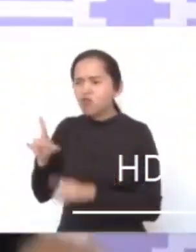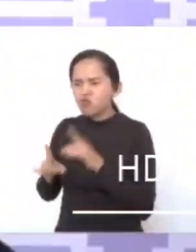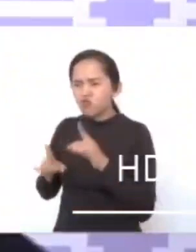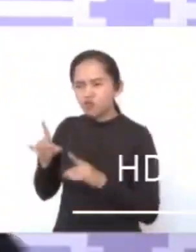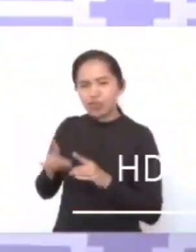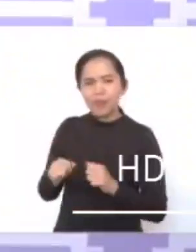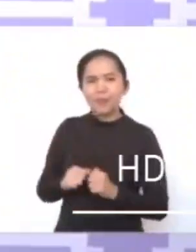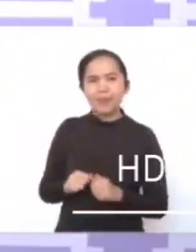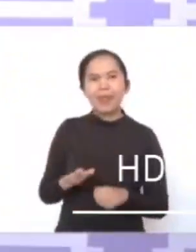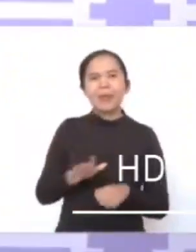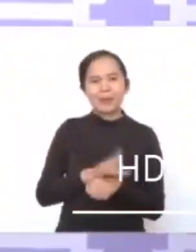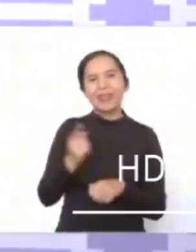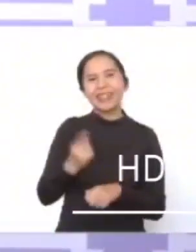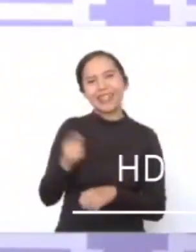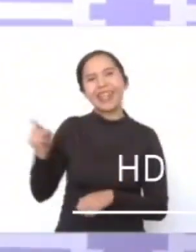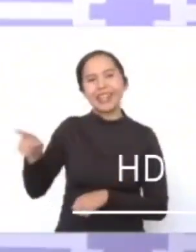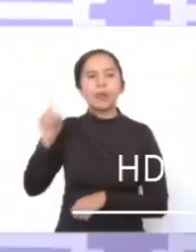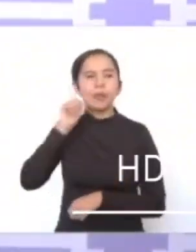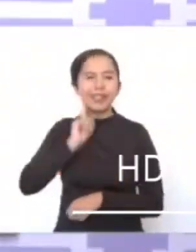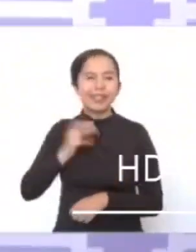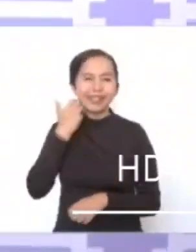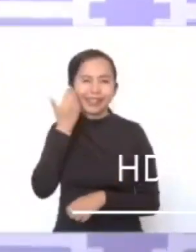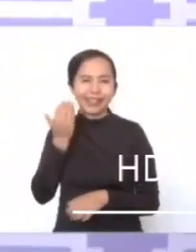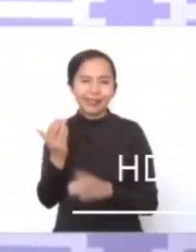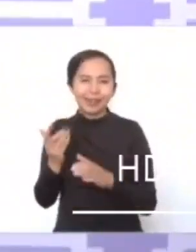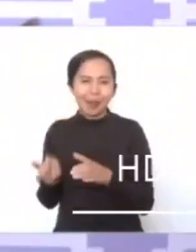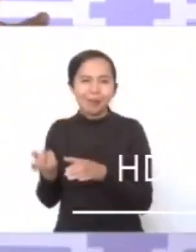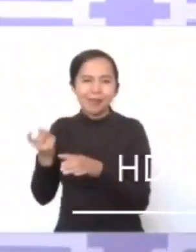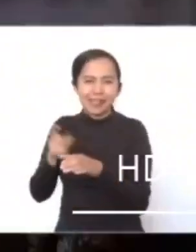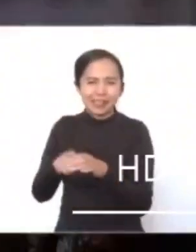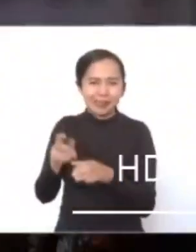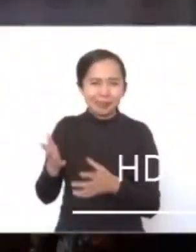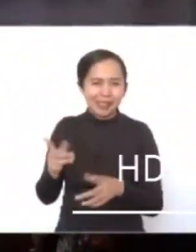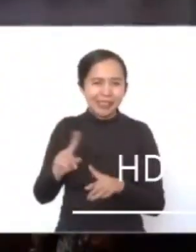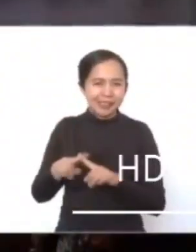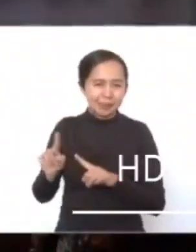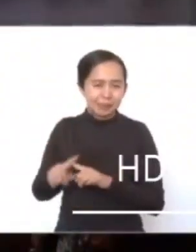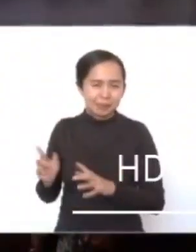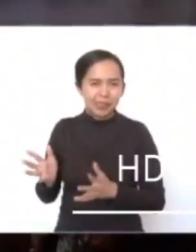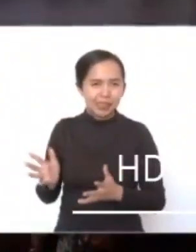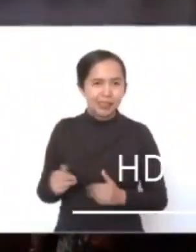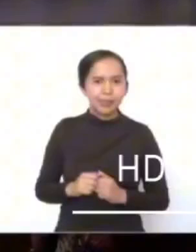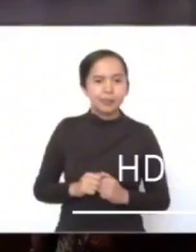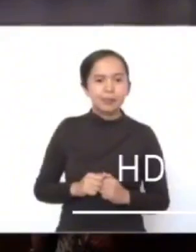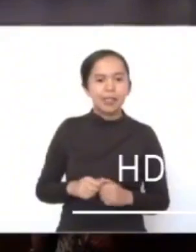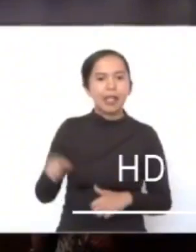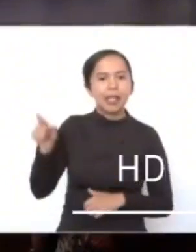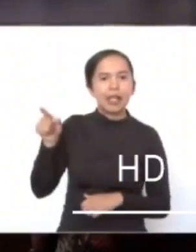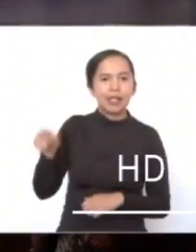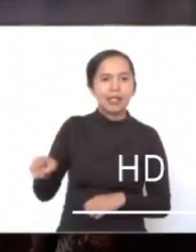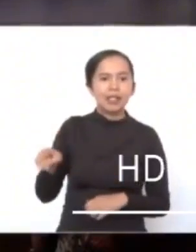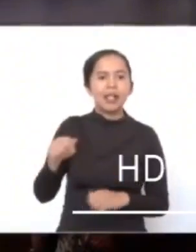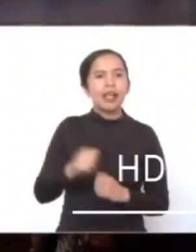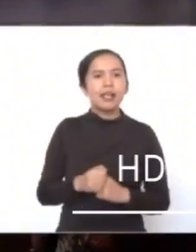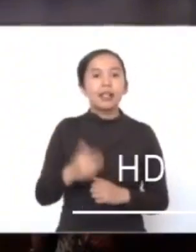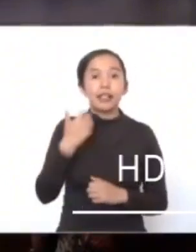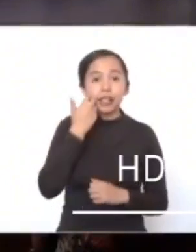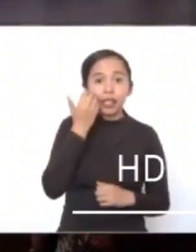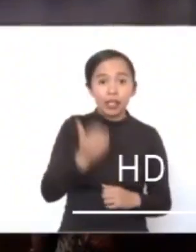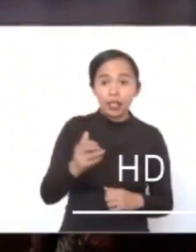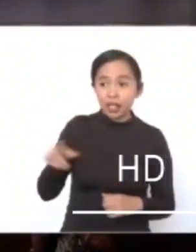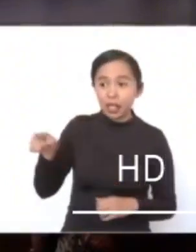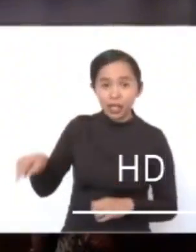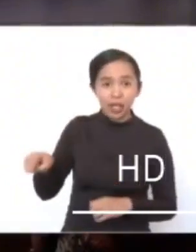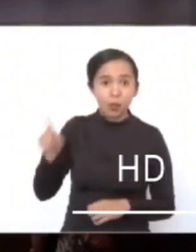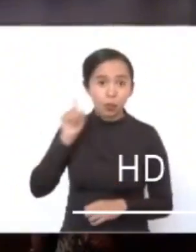campaña contra la fiscal Ernestina Godoy, porque hay muchos intereses creados que no les gustaría que se